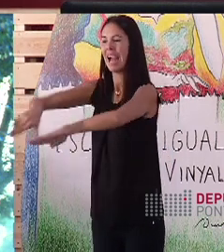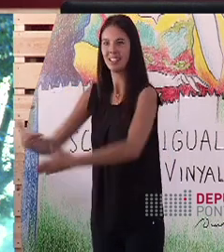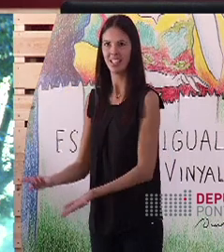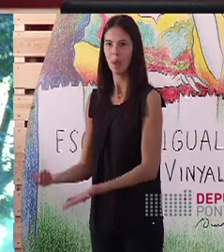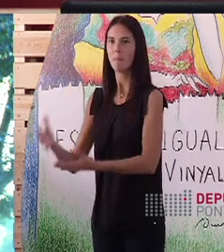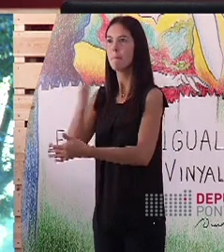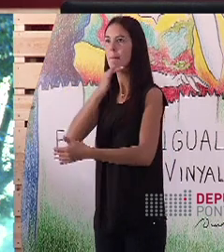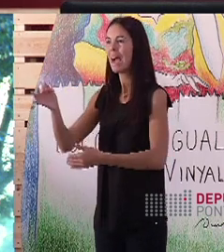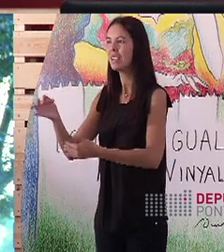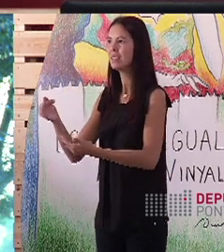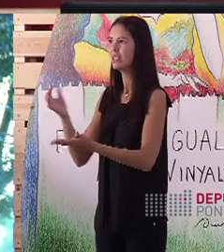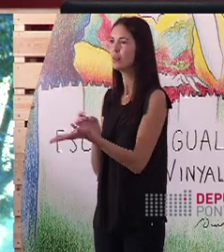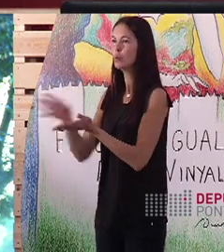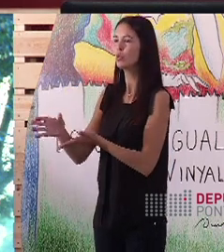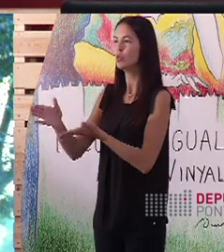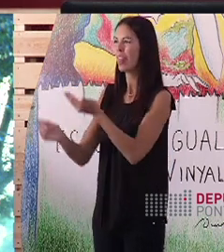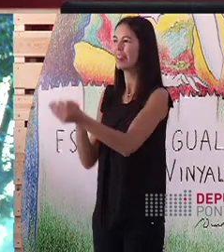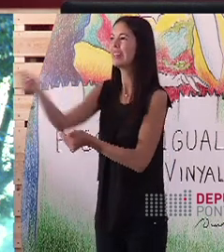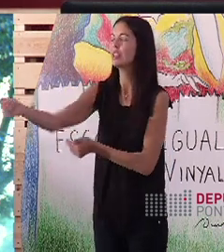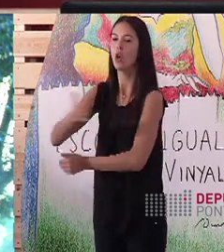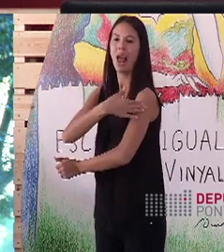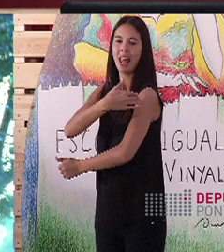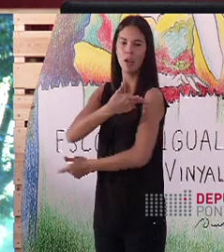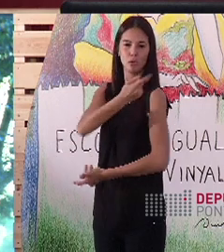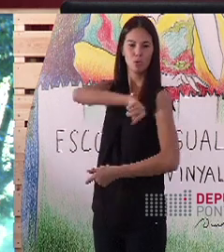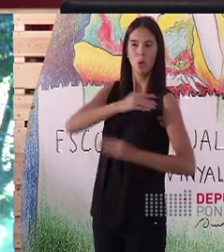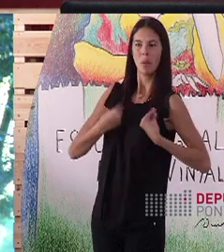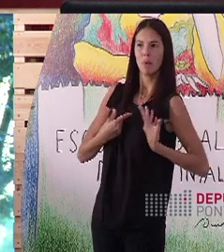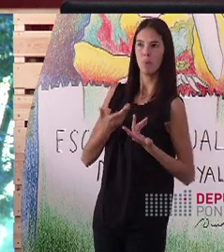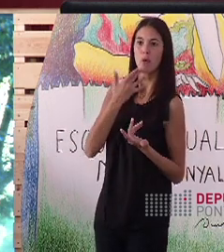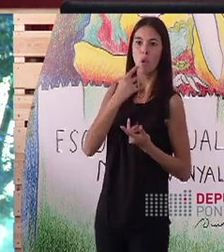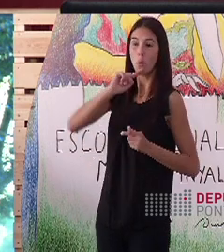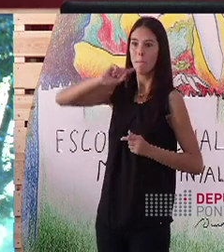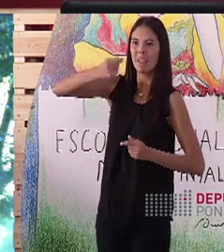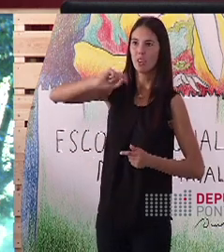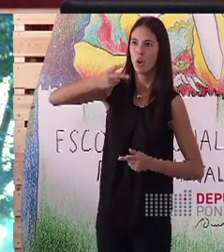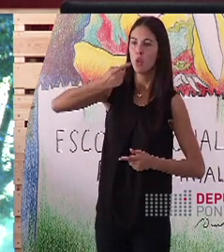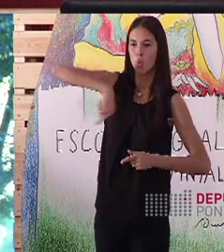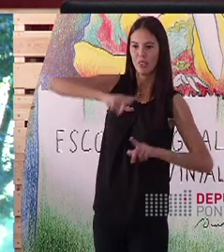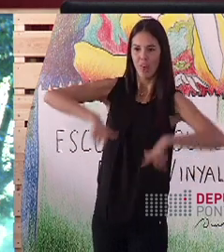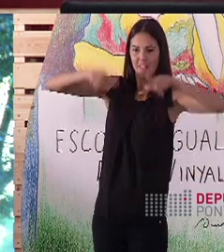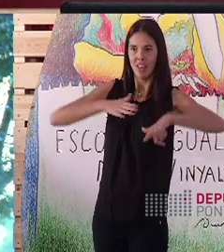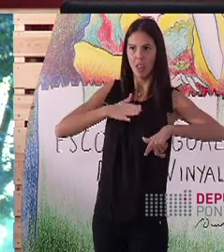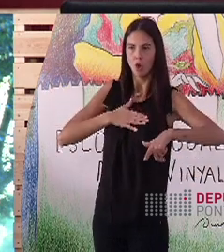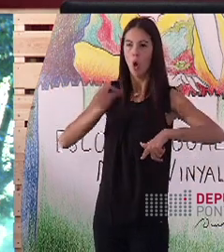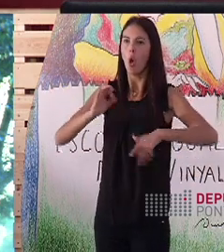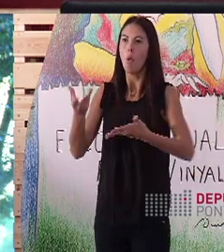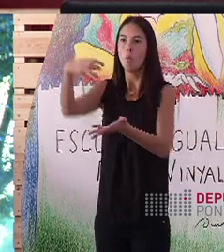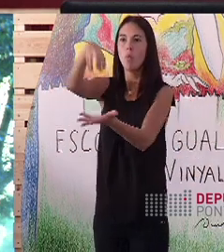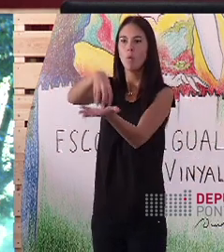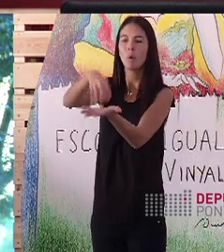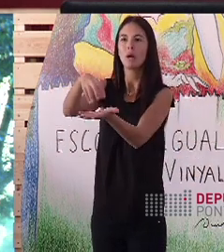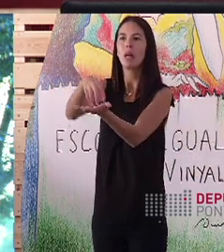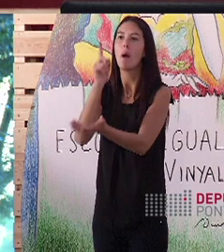destino. Y el destino está al lado de donde vivimos, en un piso que está en nuestro edificio, en un burdel que está a